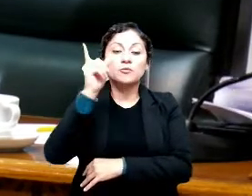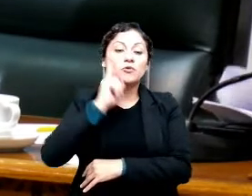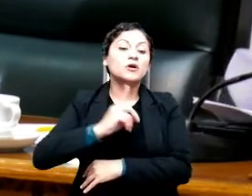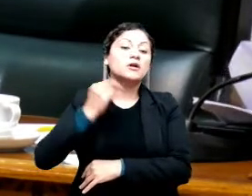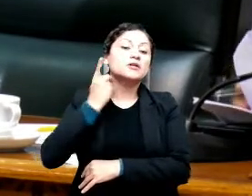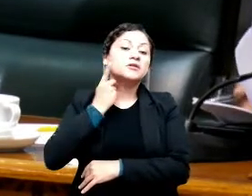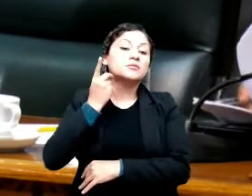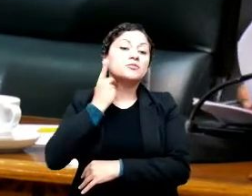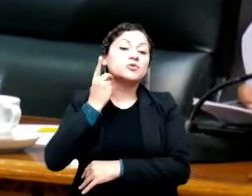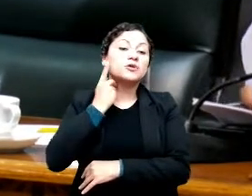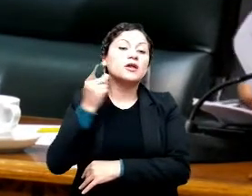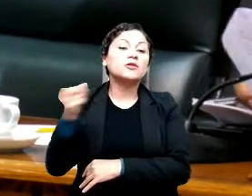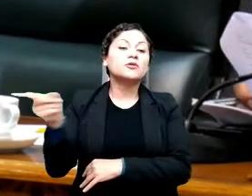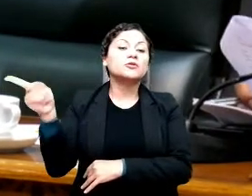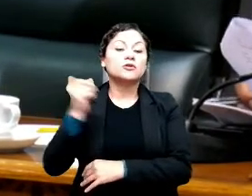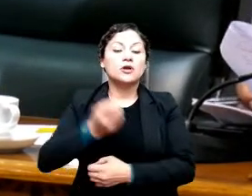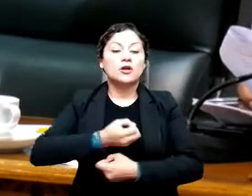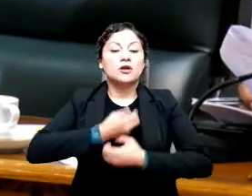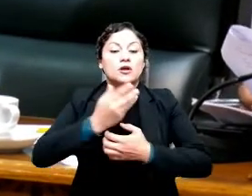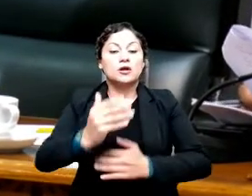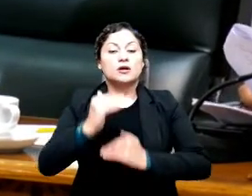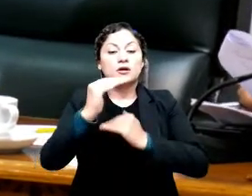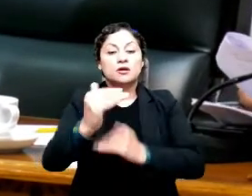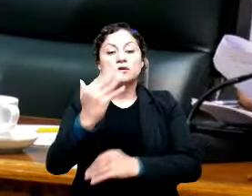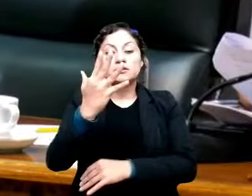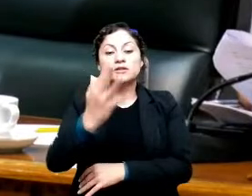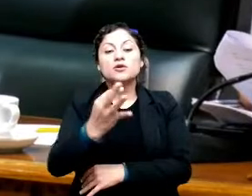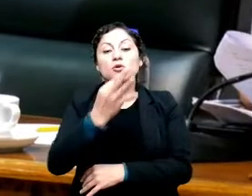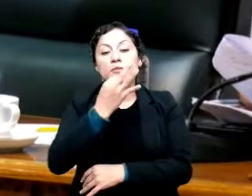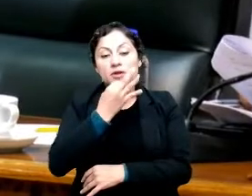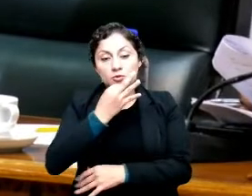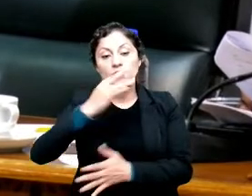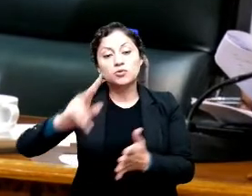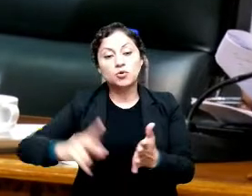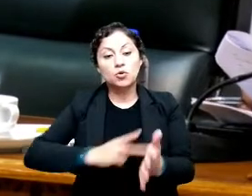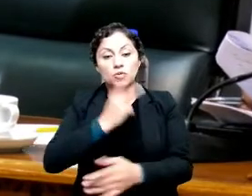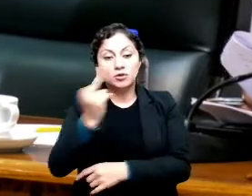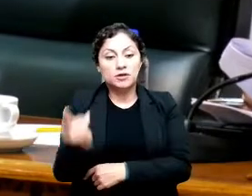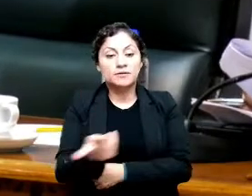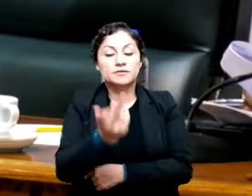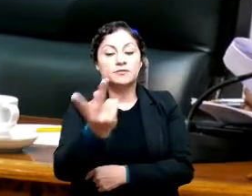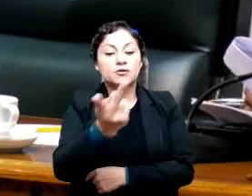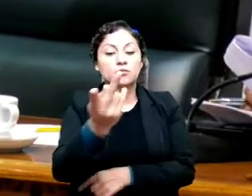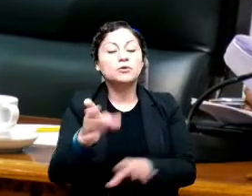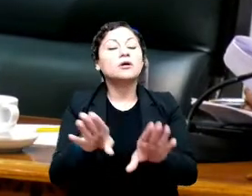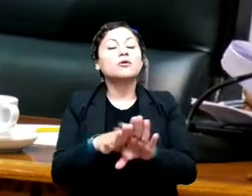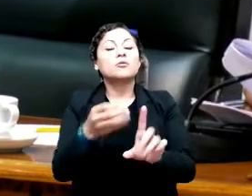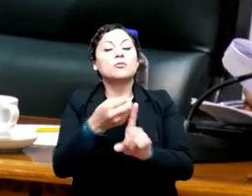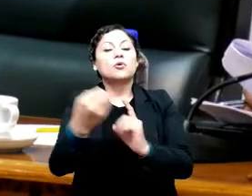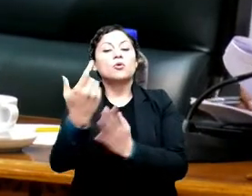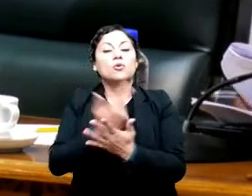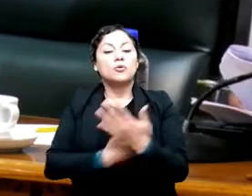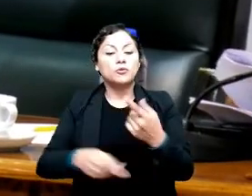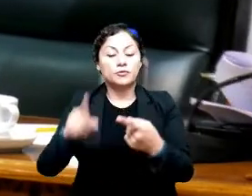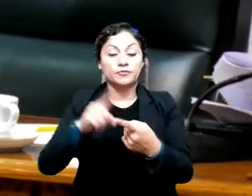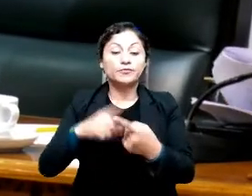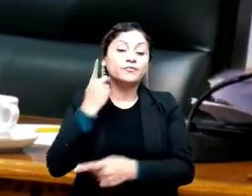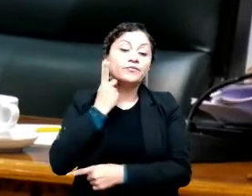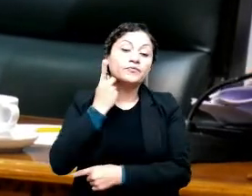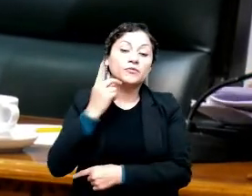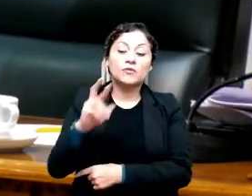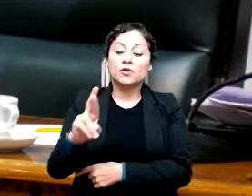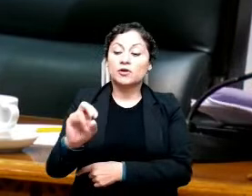palabra hasta por 5 minutos para formular una pregunta en el orden siguiente. Diputado Rigoberto